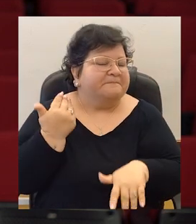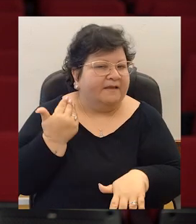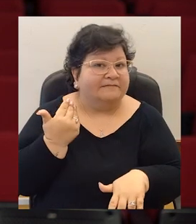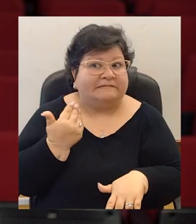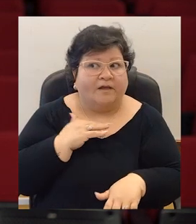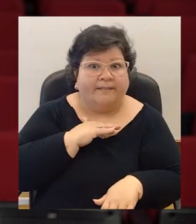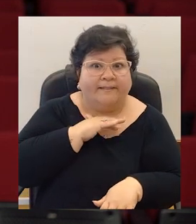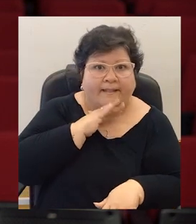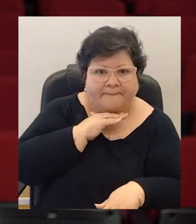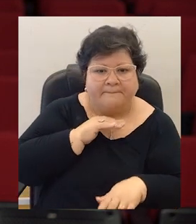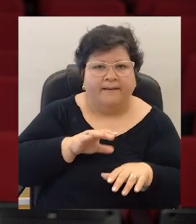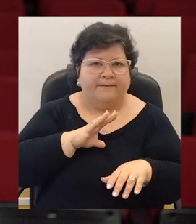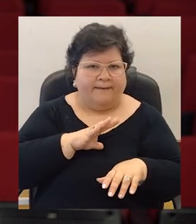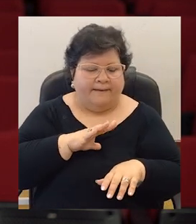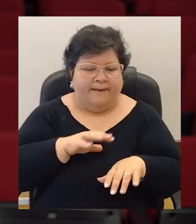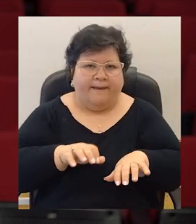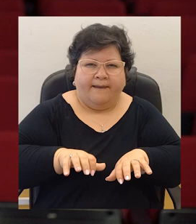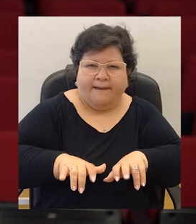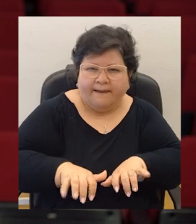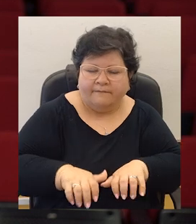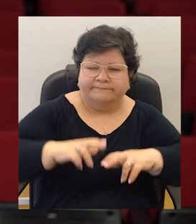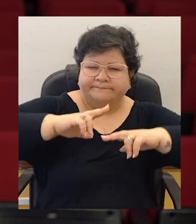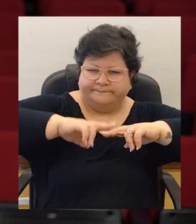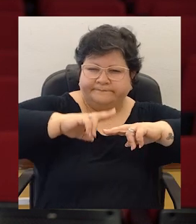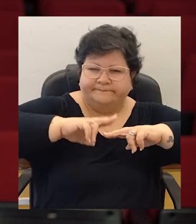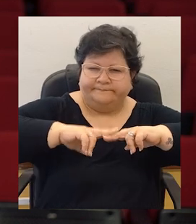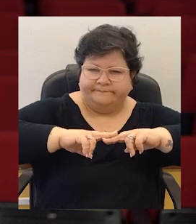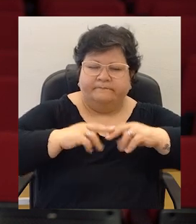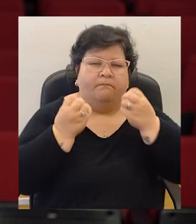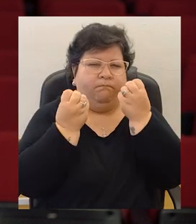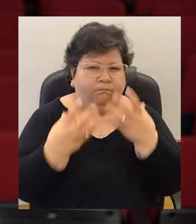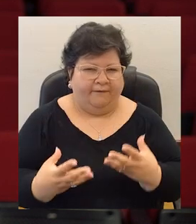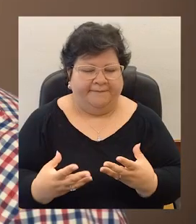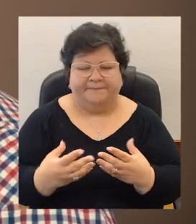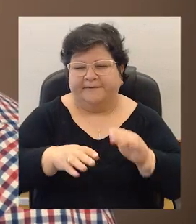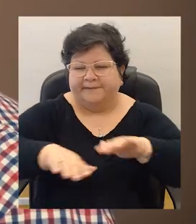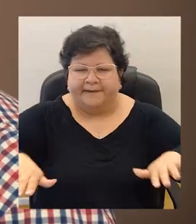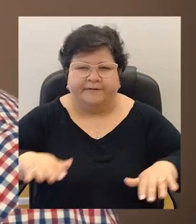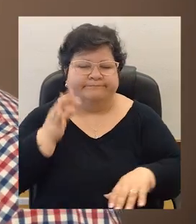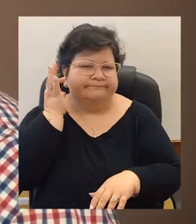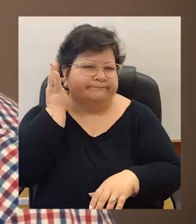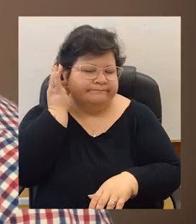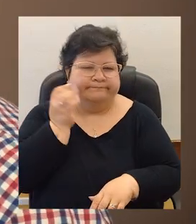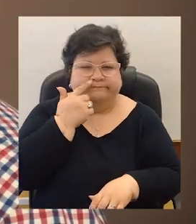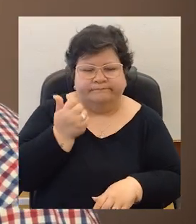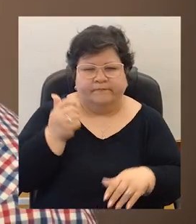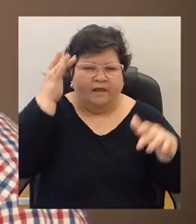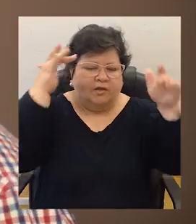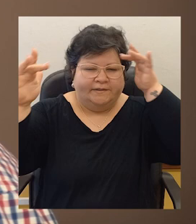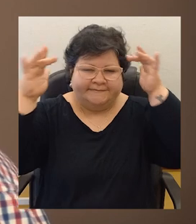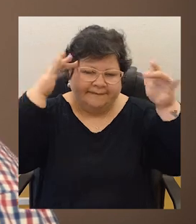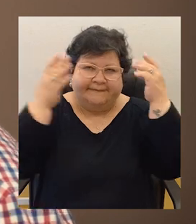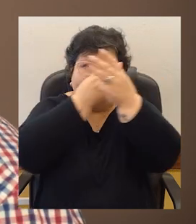alguna de las trampas que tienen el mundo digital que no son pocas tanto los niños niñas los adolescentes y los adolescentes en general